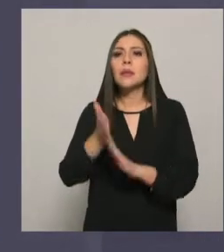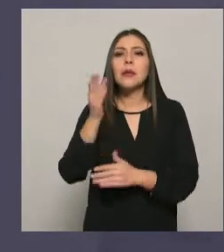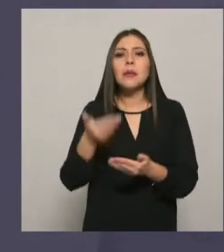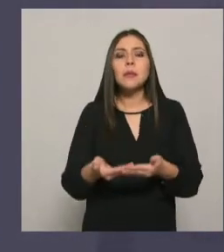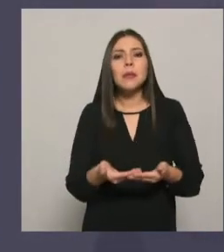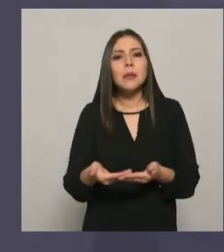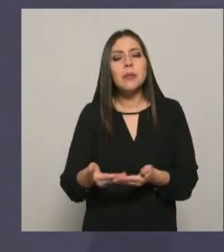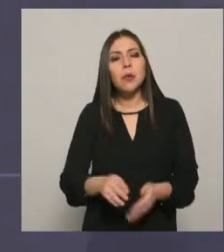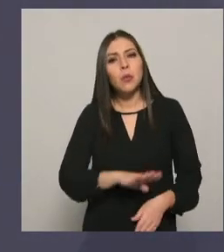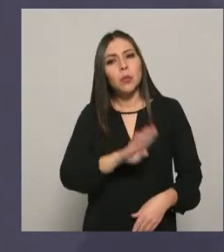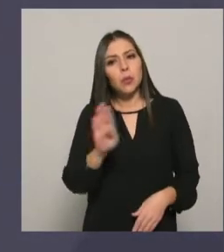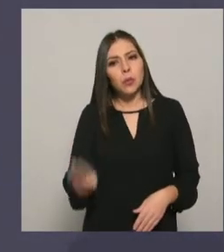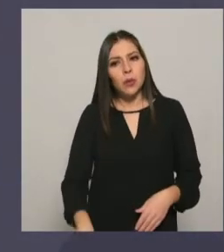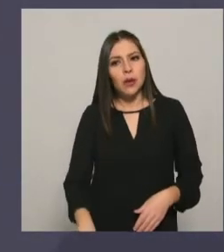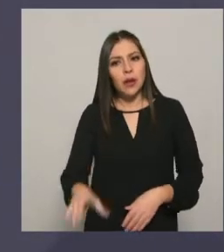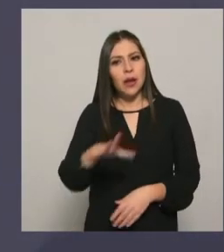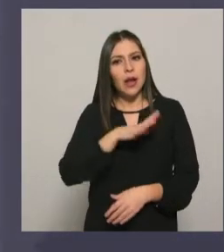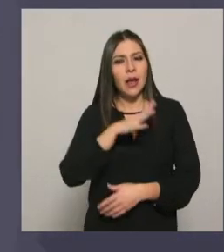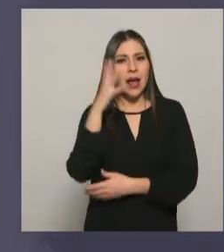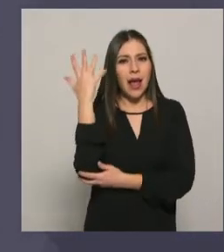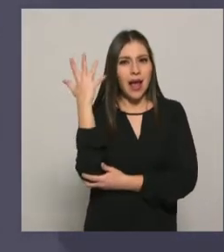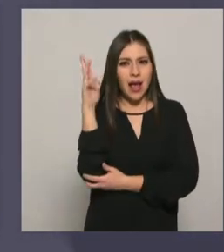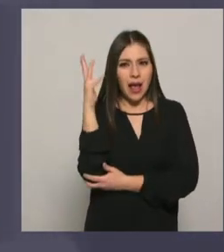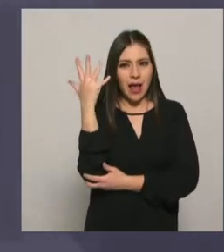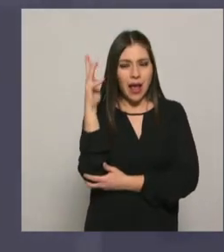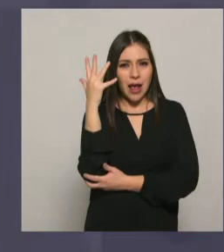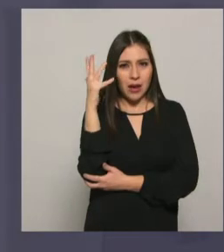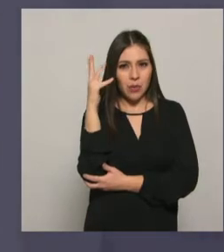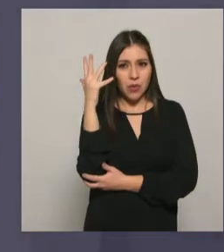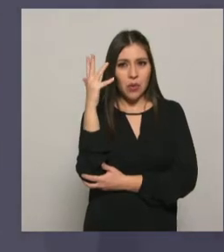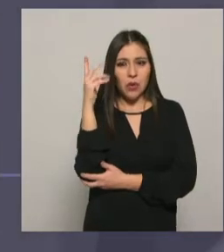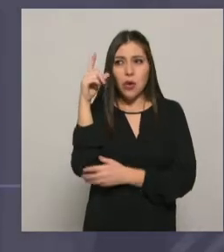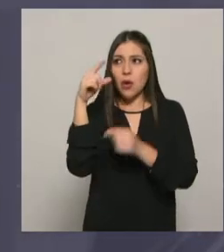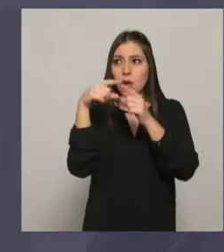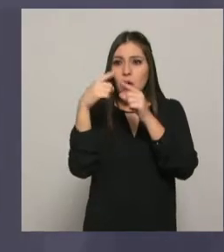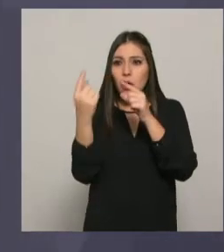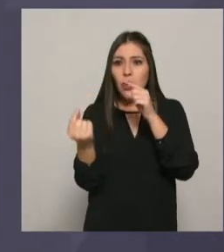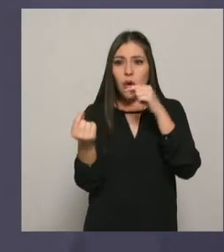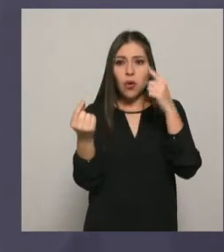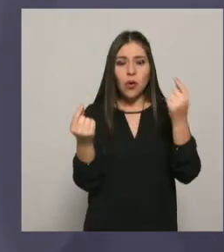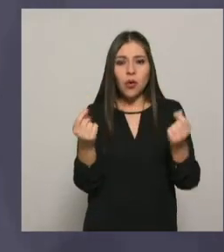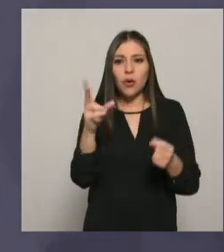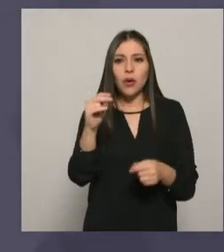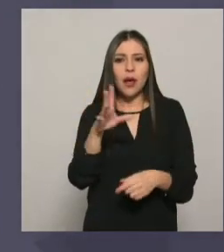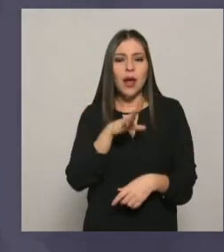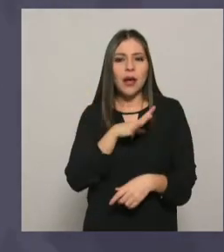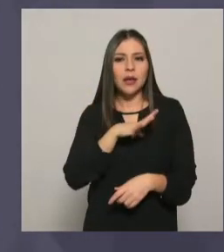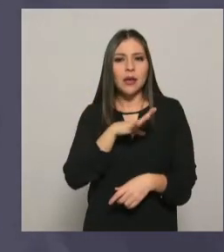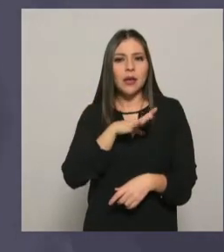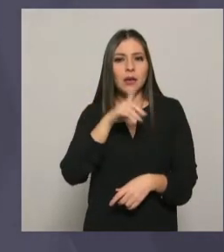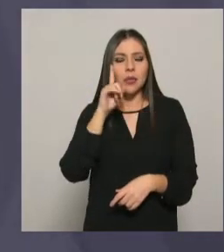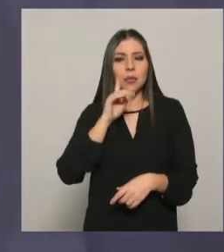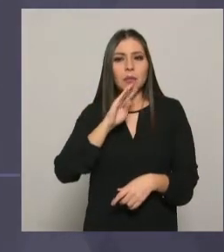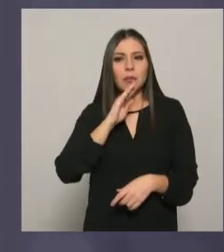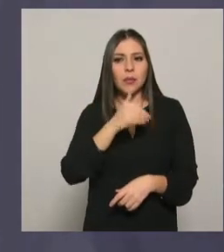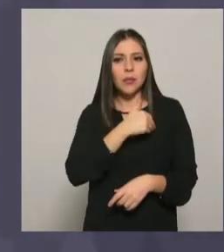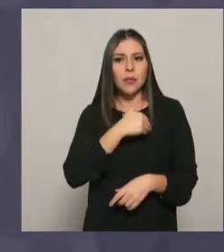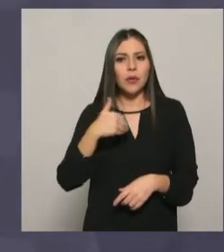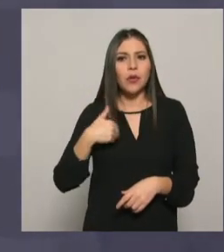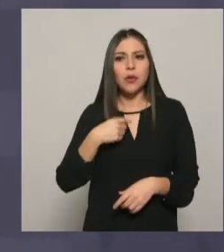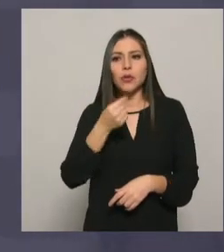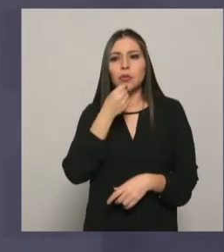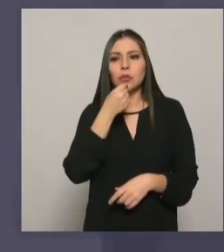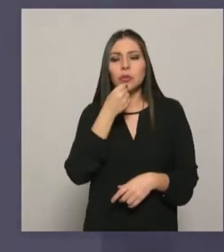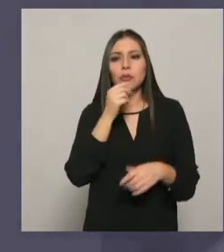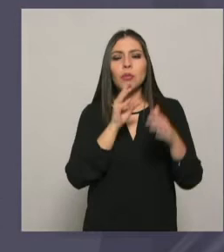árbol que en lugar de hojas tiene mamas, y a las cuales se prenden los niños